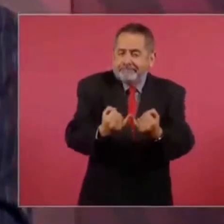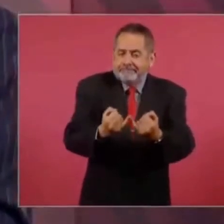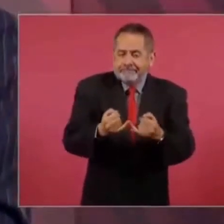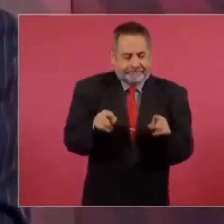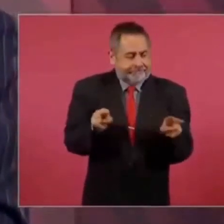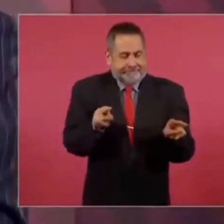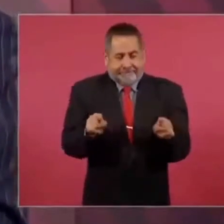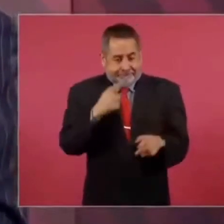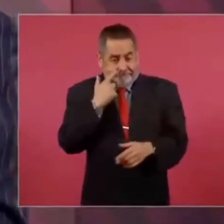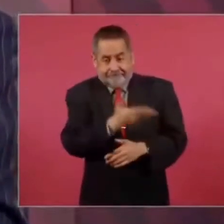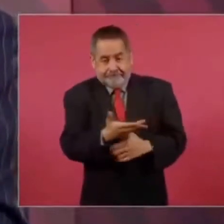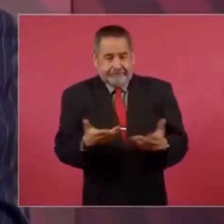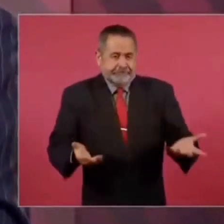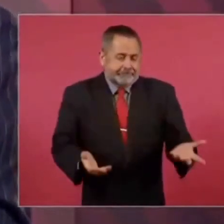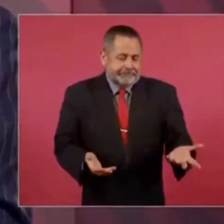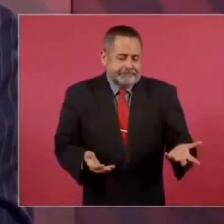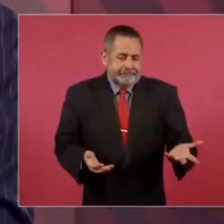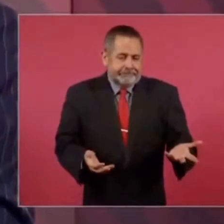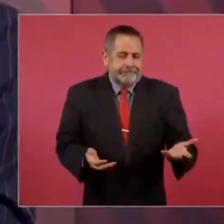o le dio